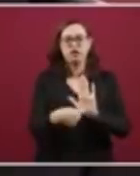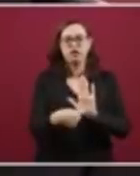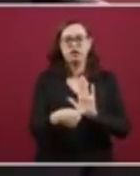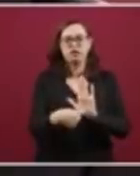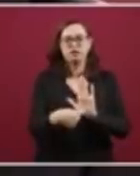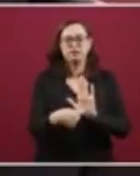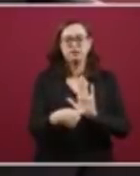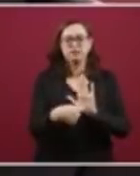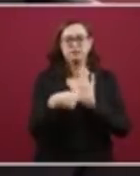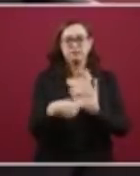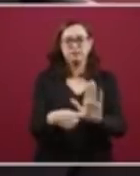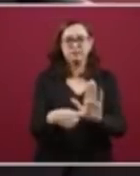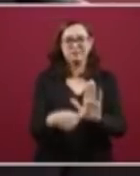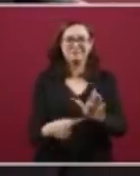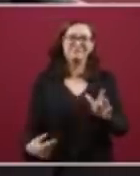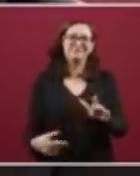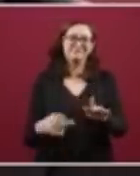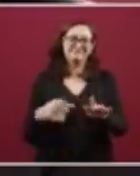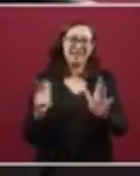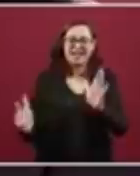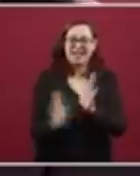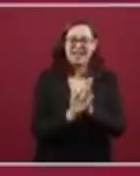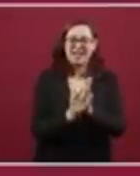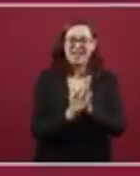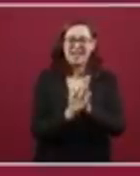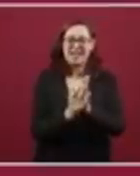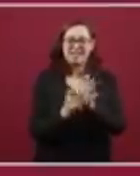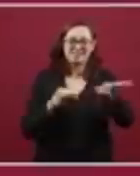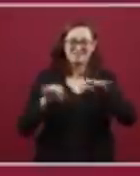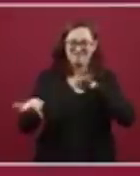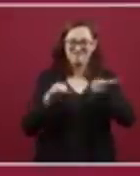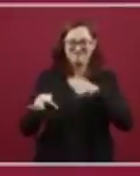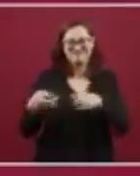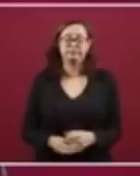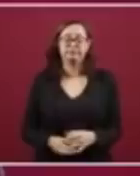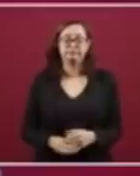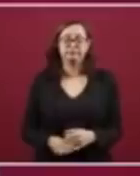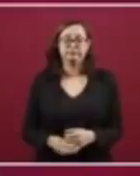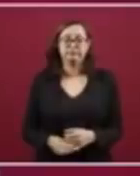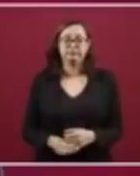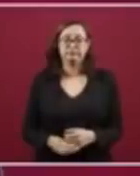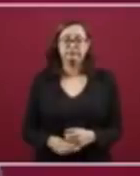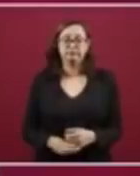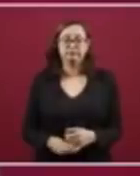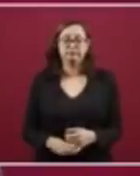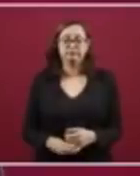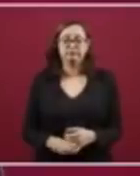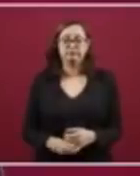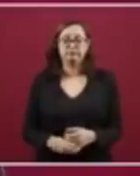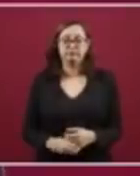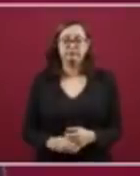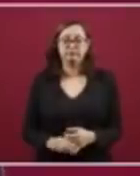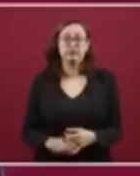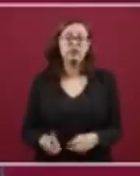de la Ley Federal del Trabajo en materia de justicia laboral, libertad sindical y negociación colectiva. Esto es un